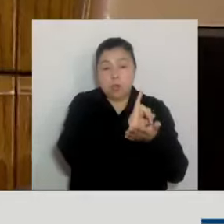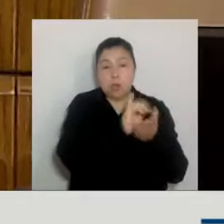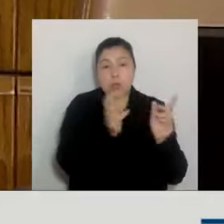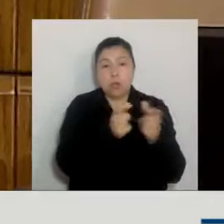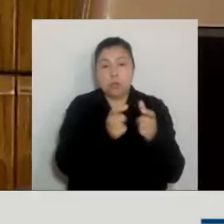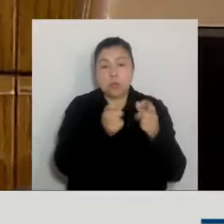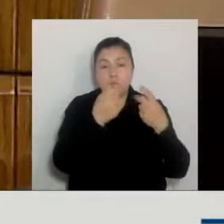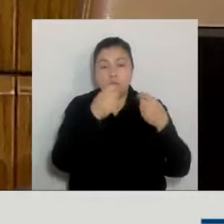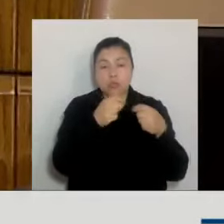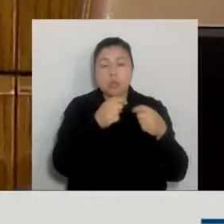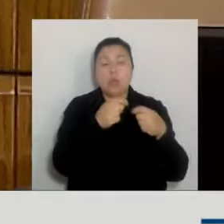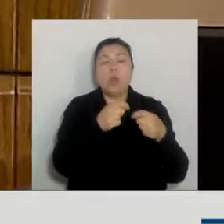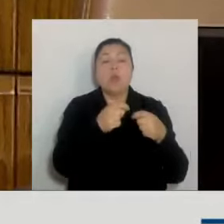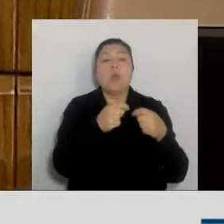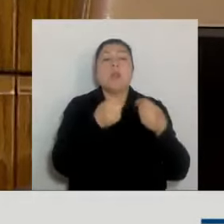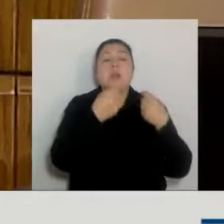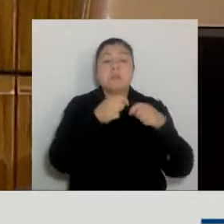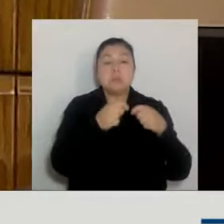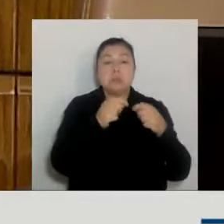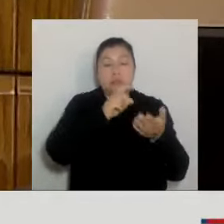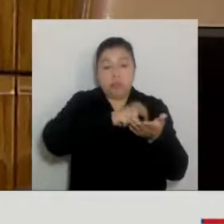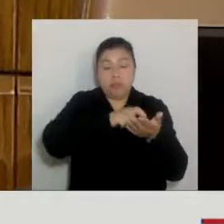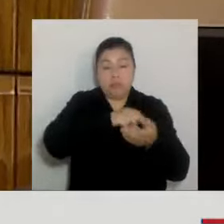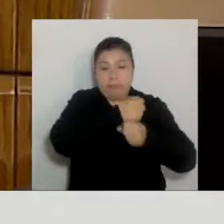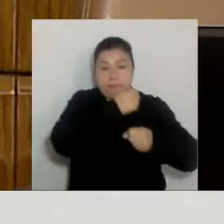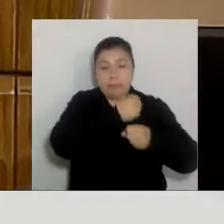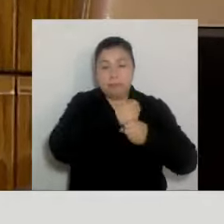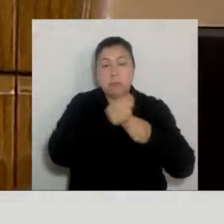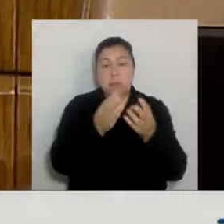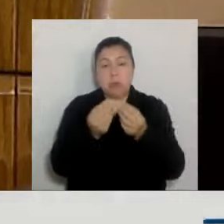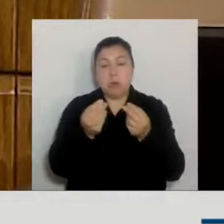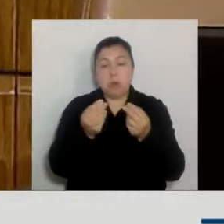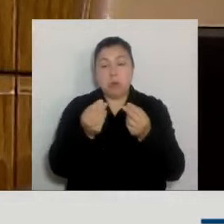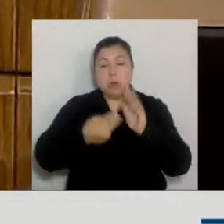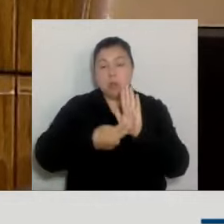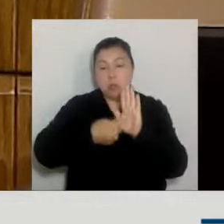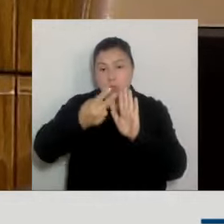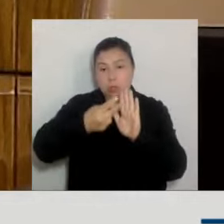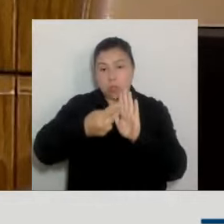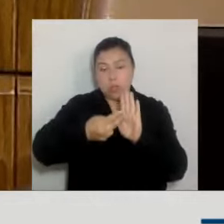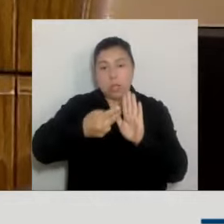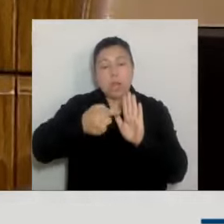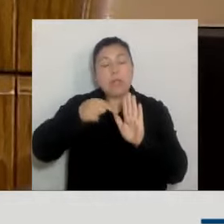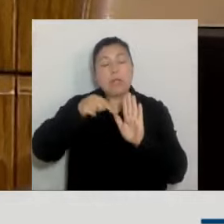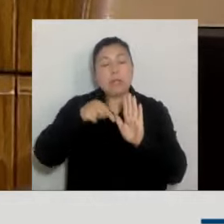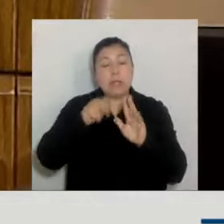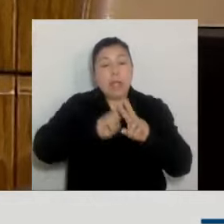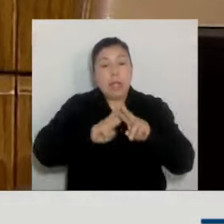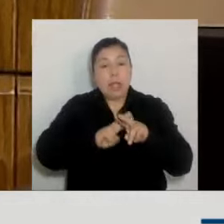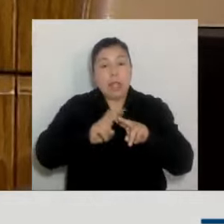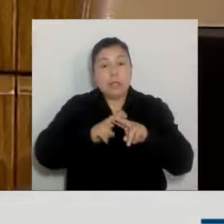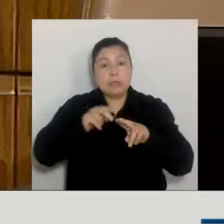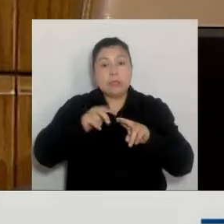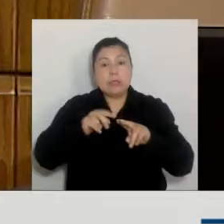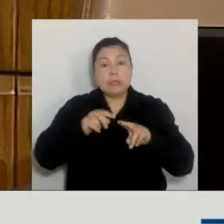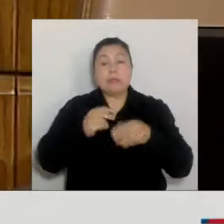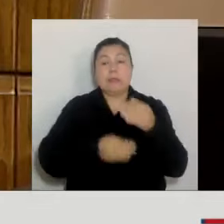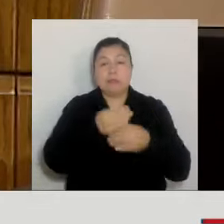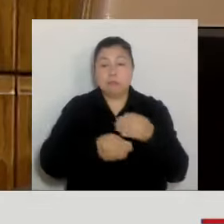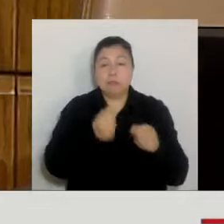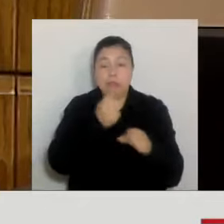y productividad mediante la creación de la agencia para la calidad de las políticas públicas que realizará estas funciones la